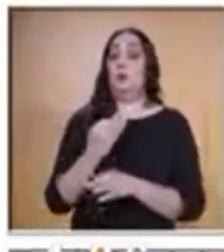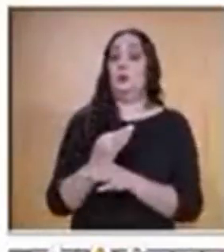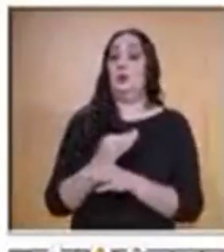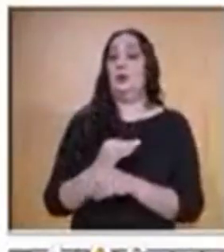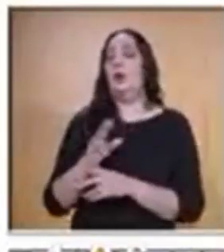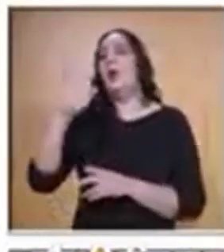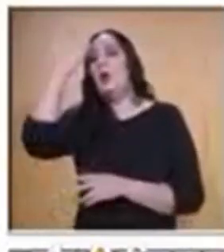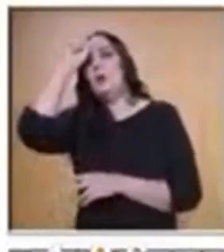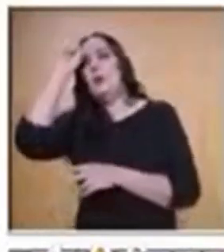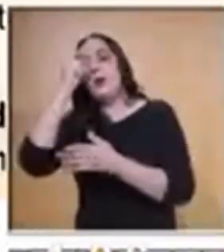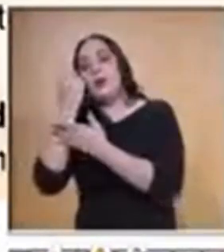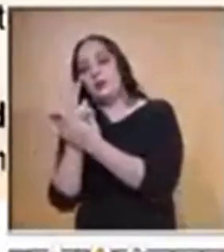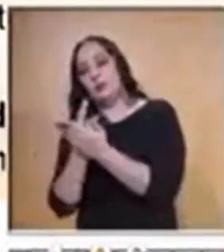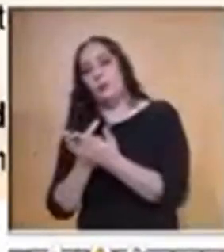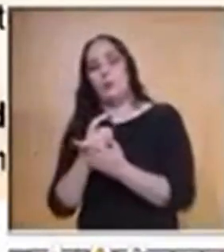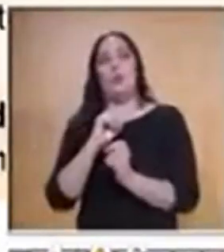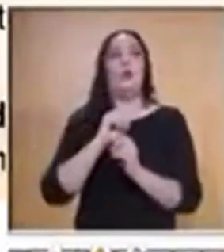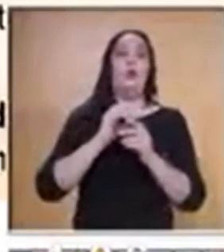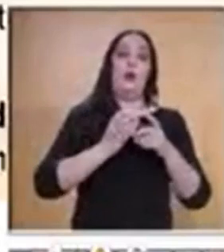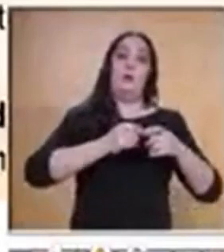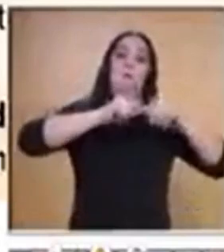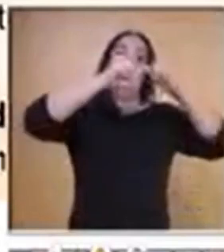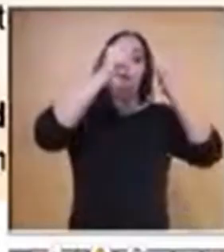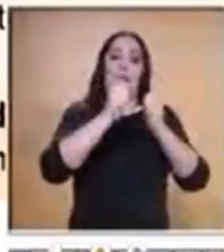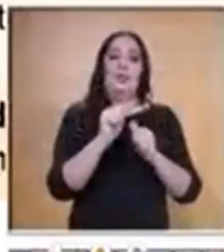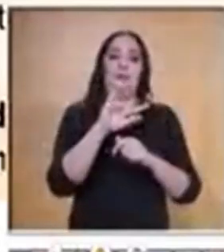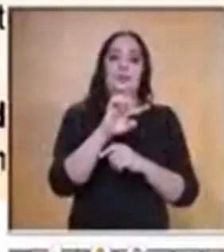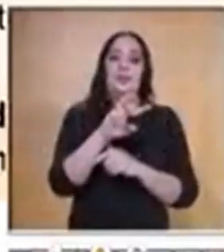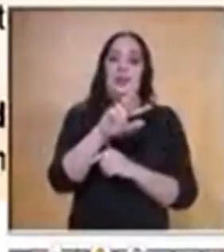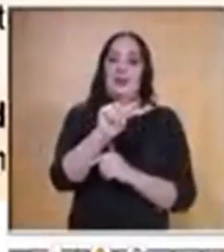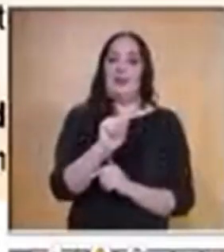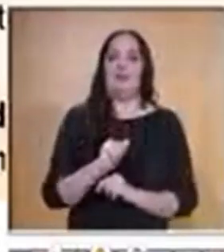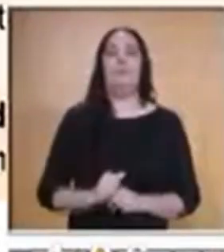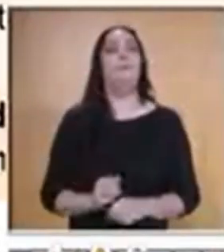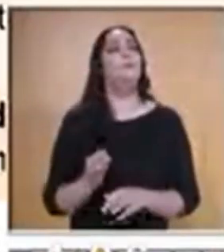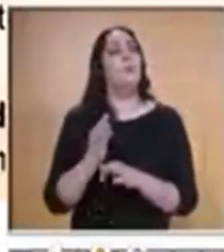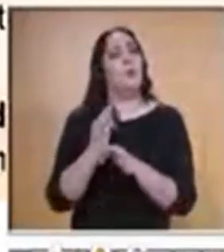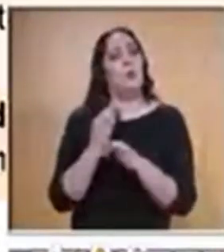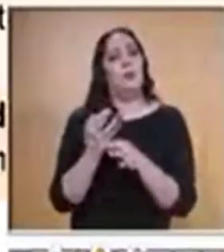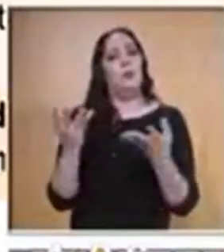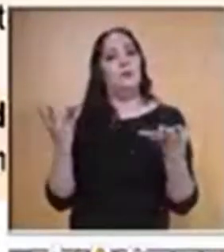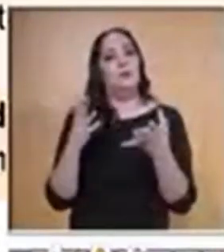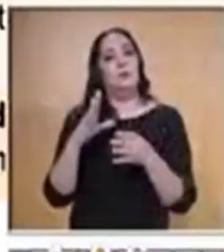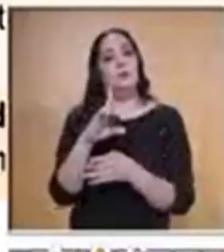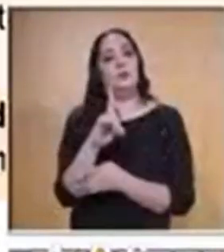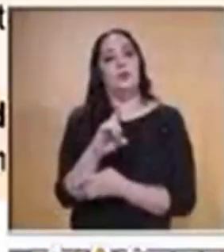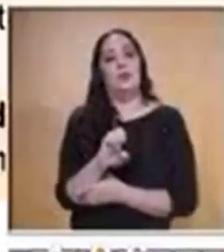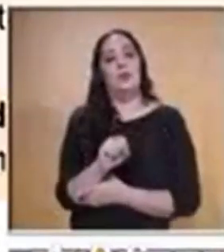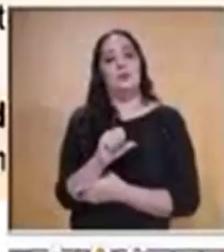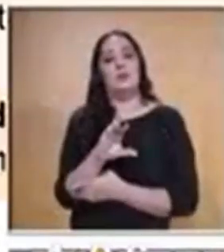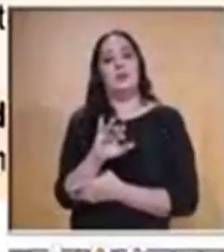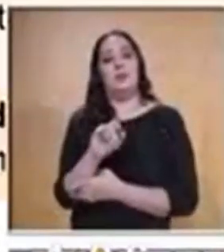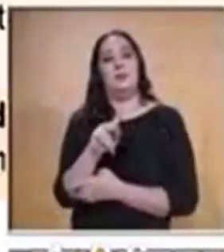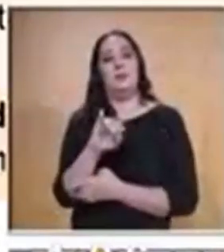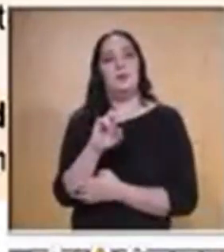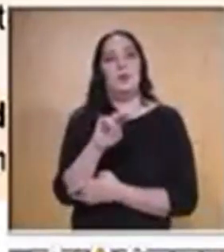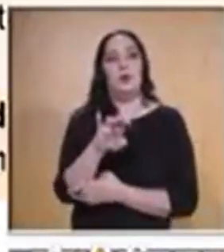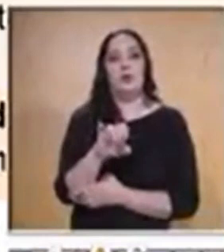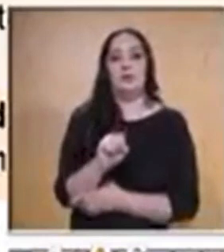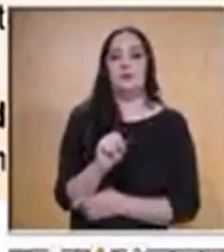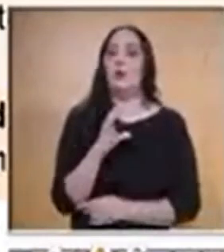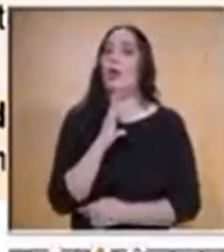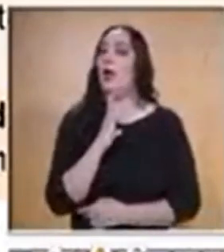él. En las descripciones, en la descripción que acabamos de ver, se incluyeron adjetivos y adverbios, que